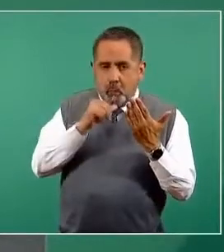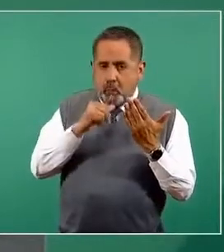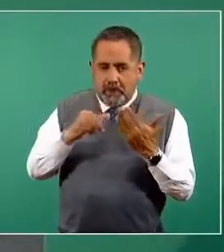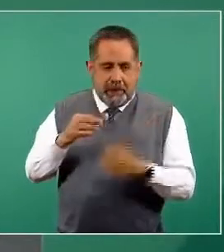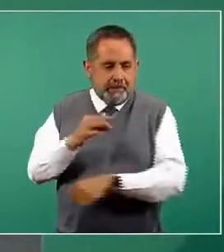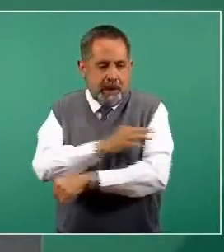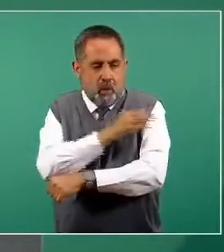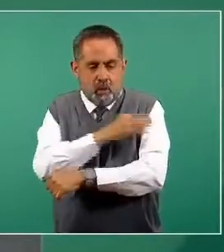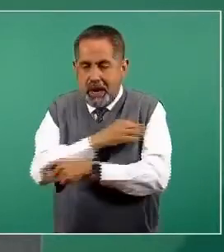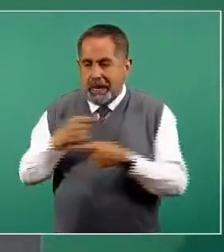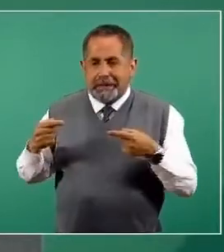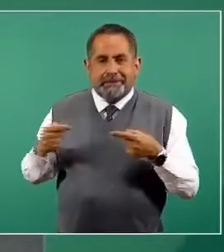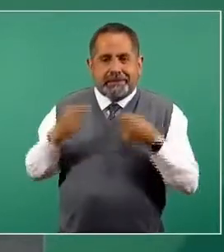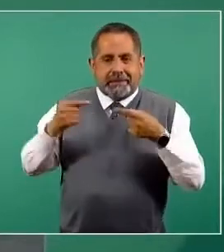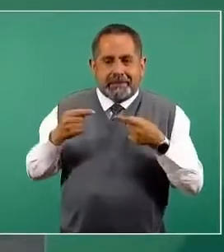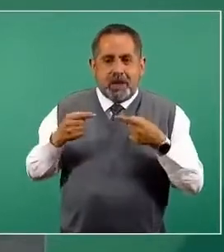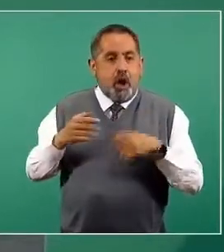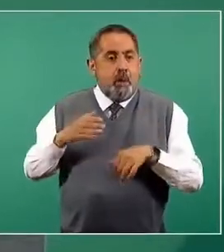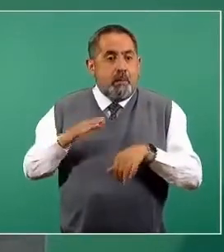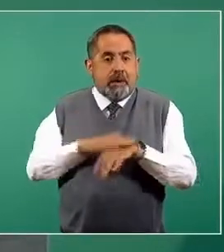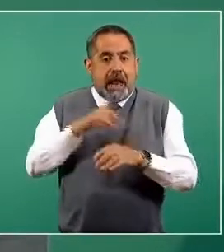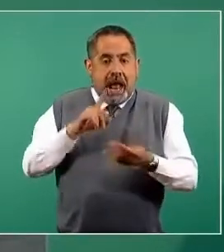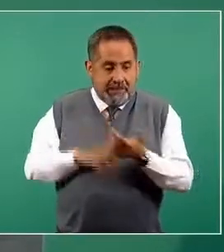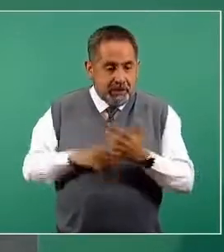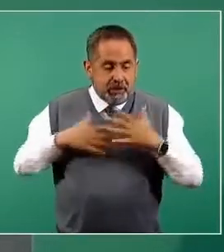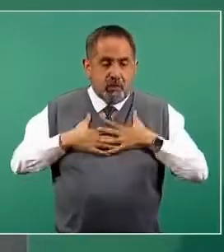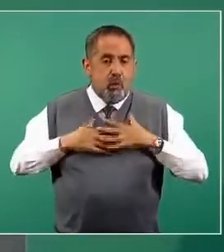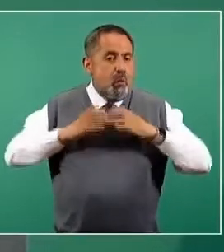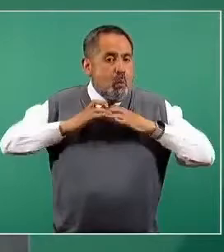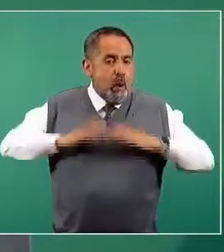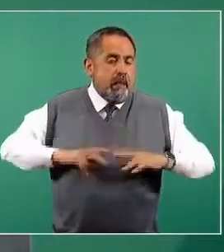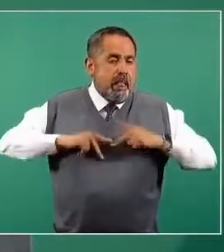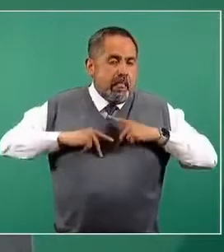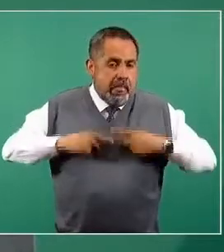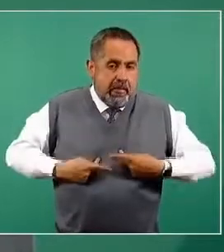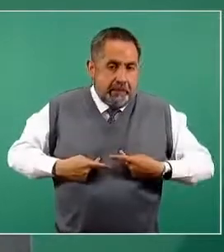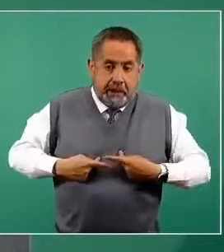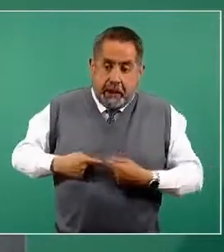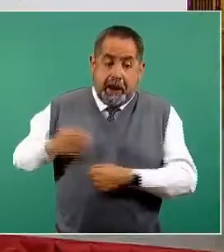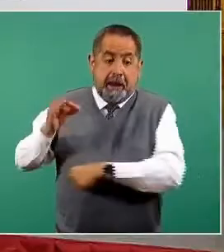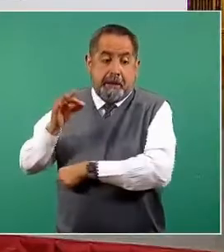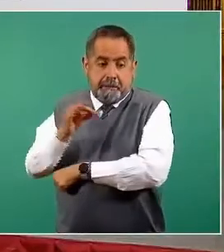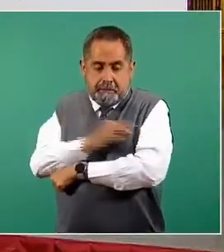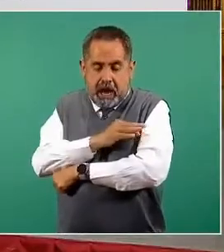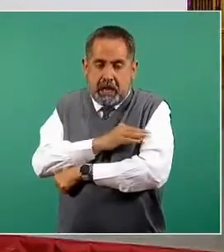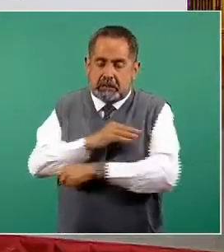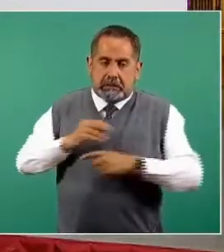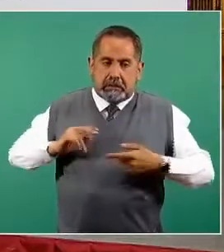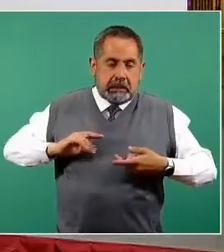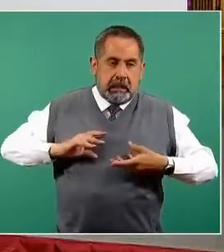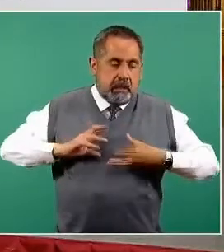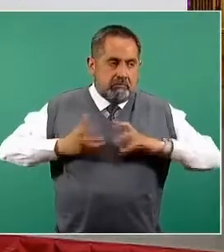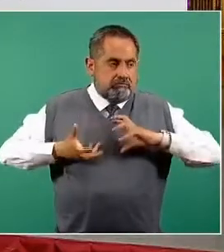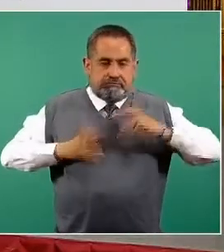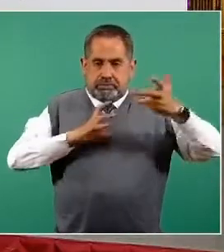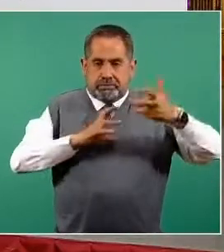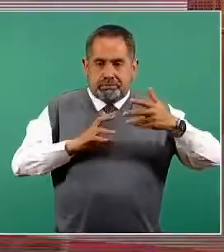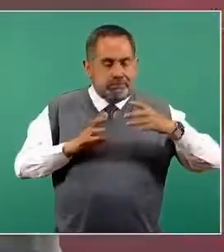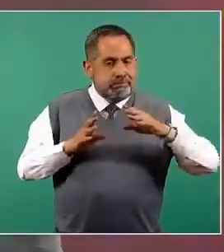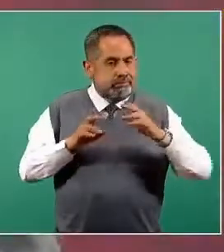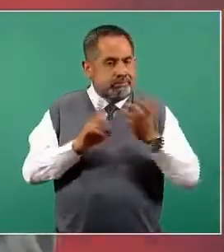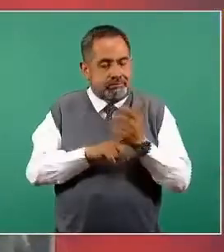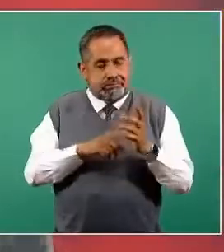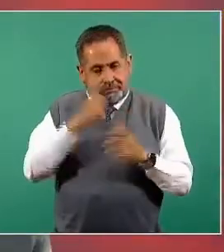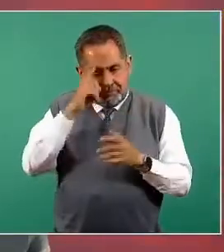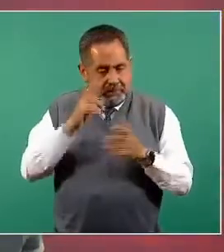porque tienen una condición de salud que les pone en una alteración de su funcionamiento general,